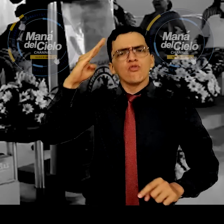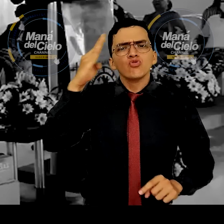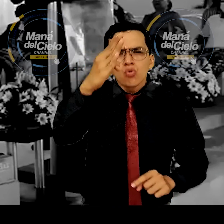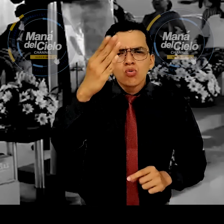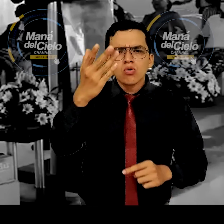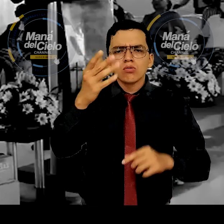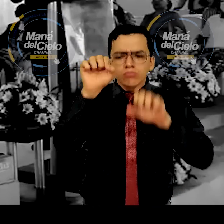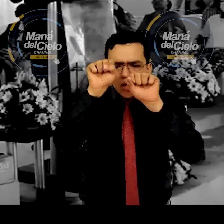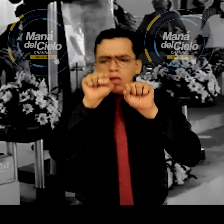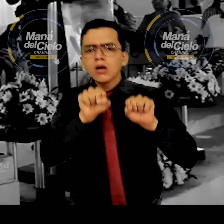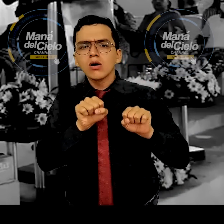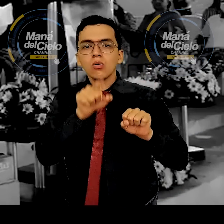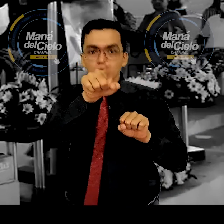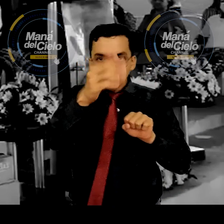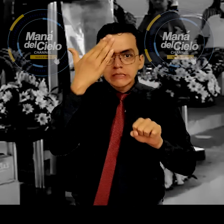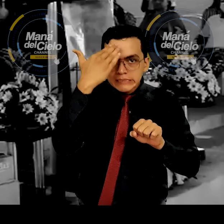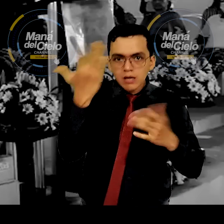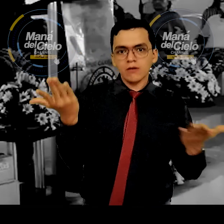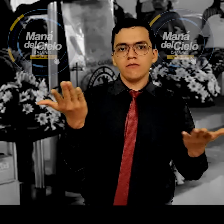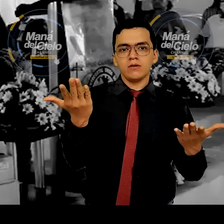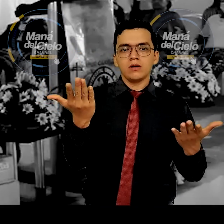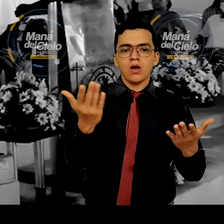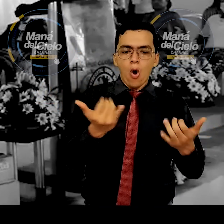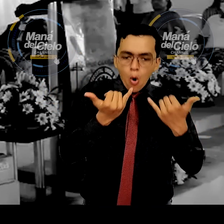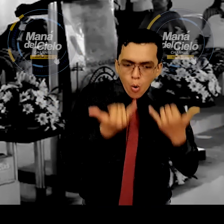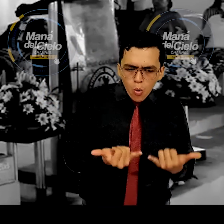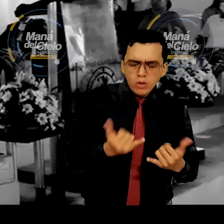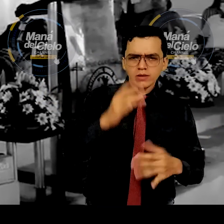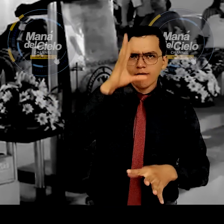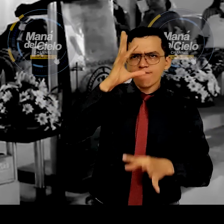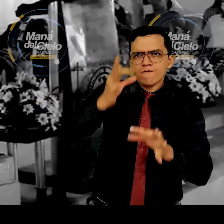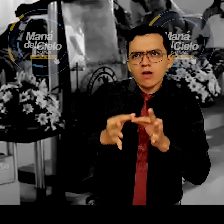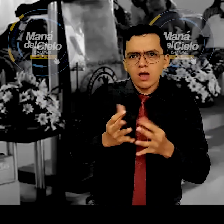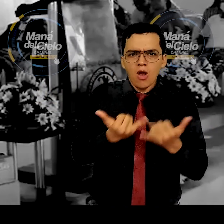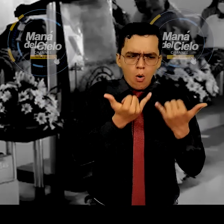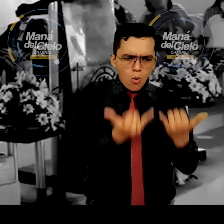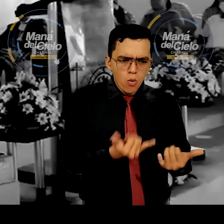qué. Tú tienes que saber en quién has creído.